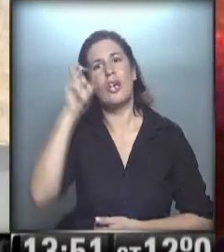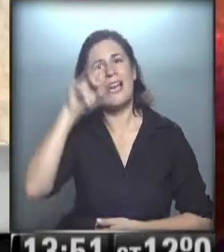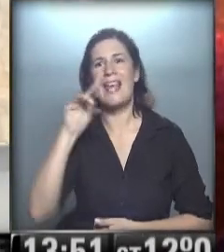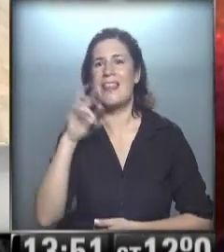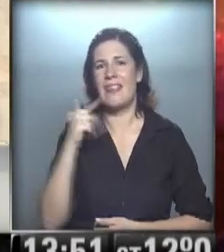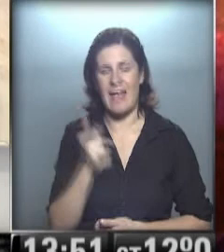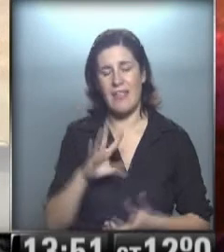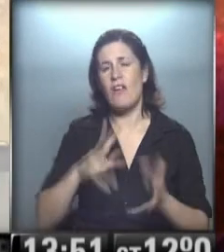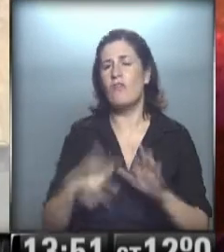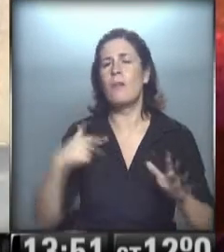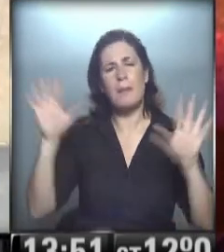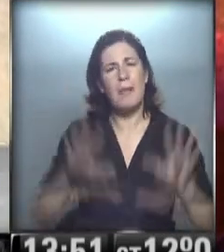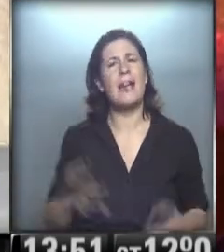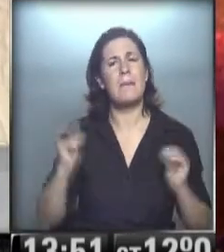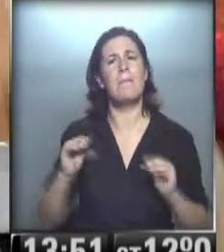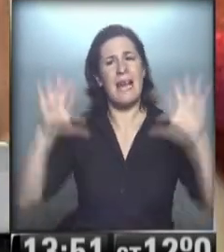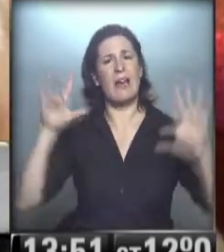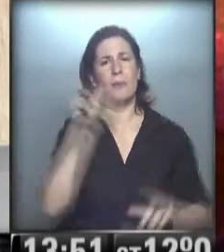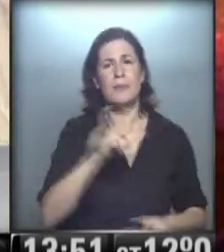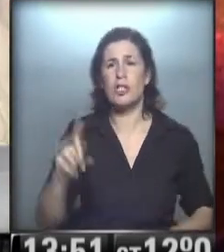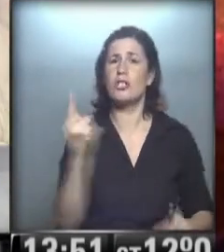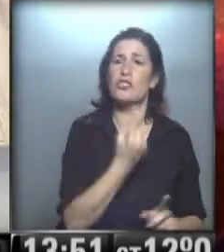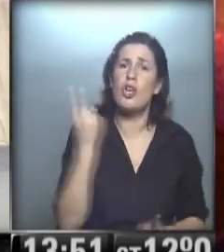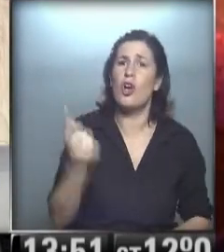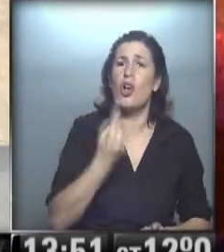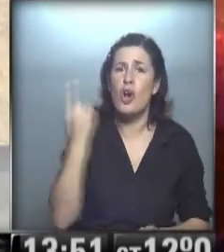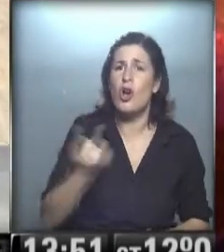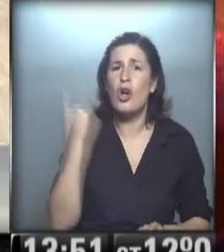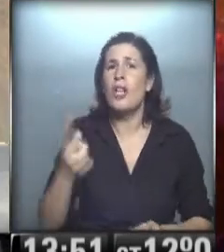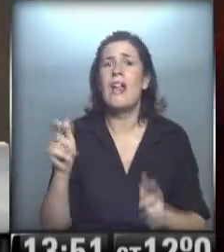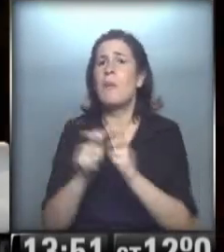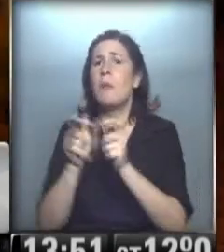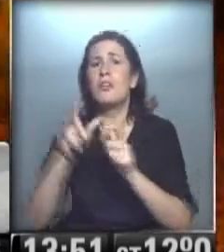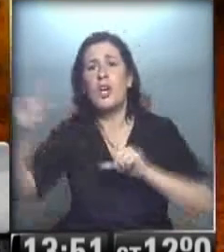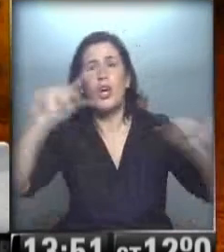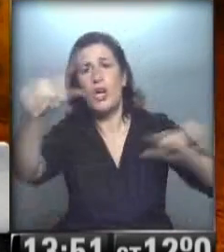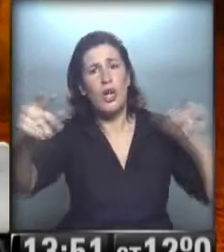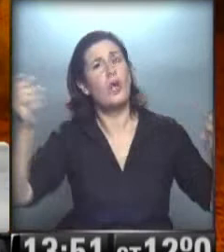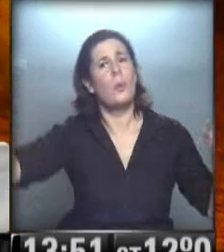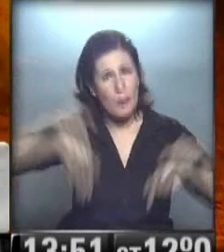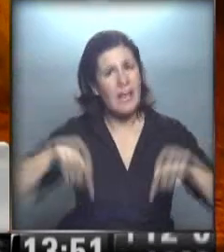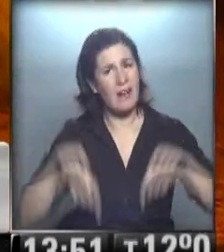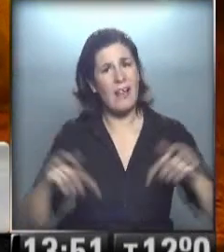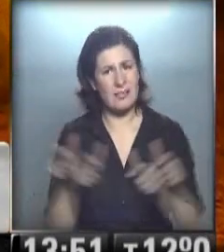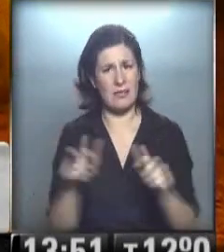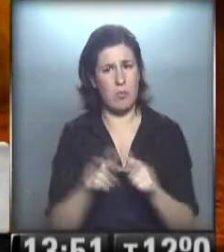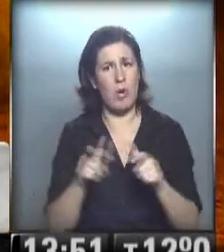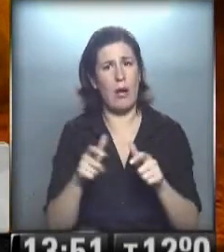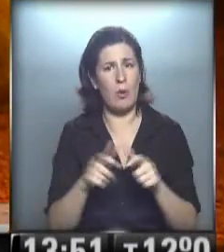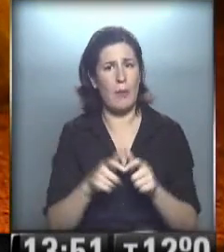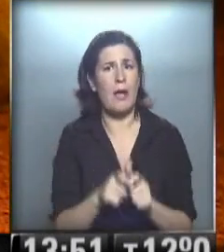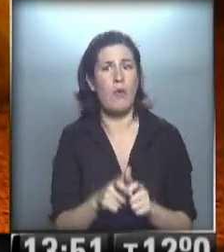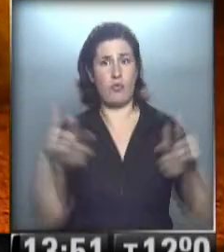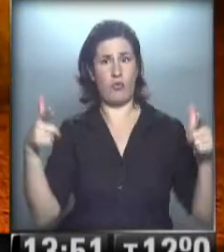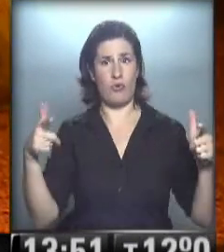soledad, para intentar que todos los peregrinos que siempre van al pueblito vecino de al lado vengan finalmente a este pueblo, para que por una vez este pueblito